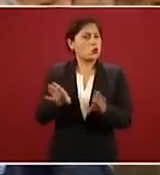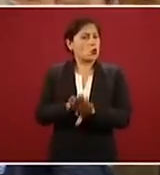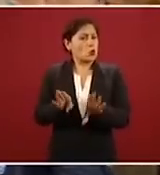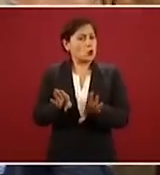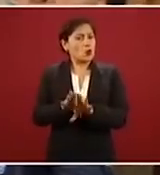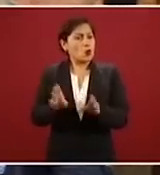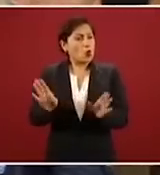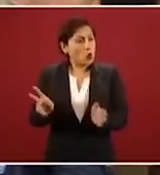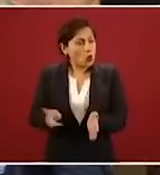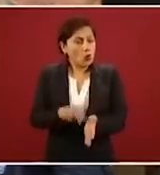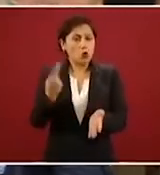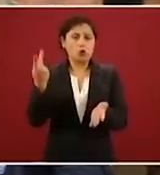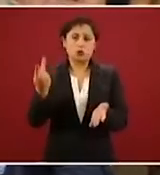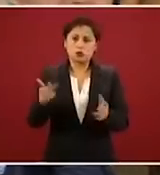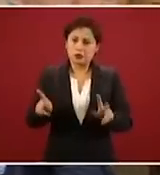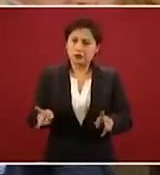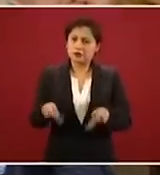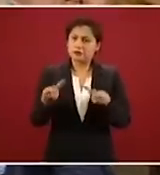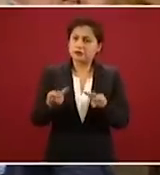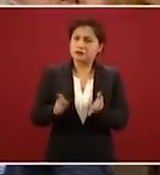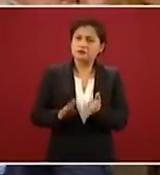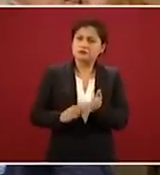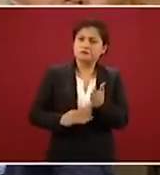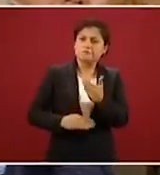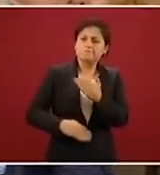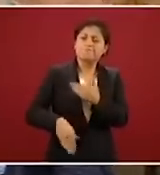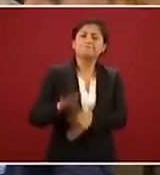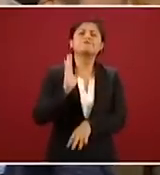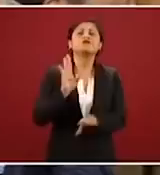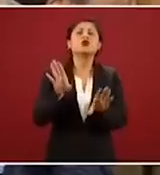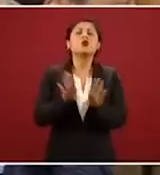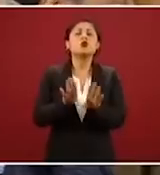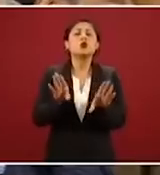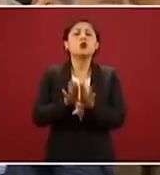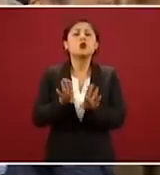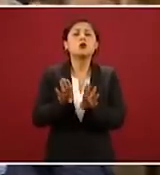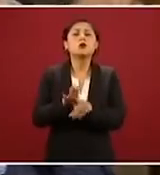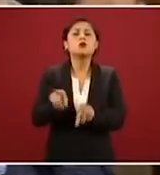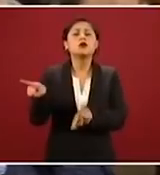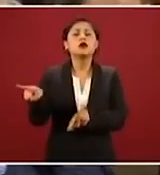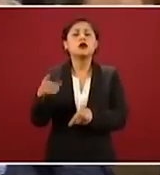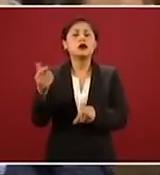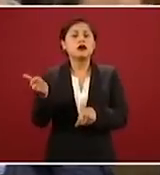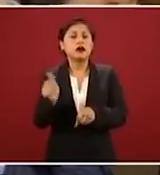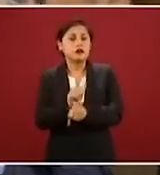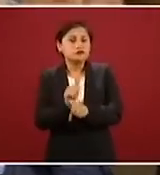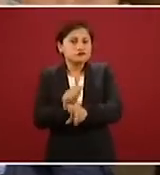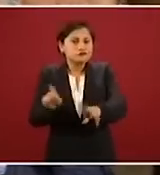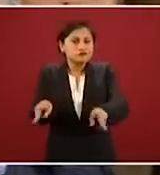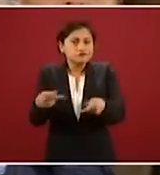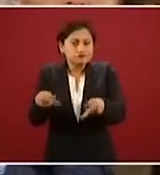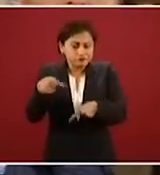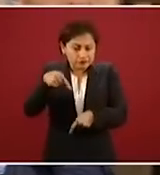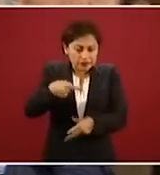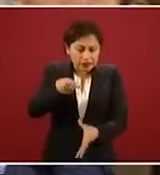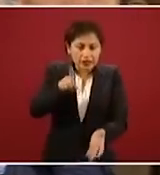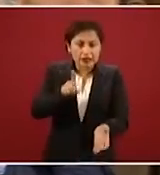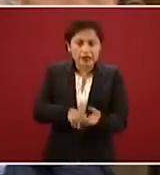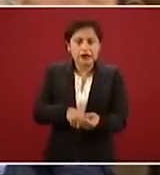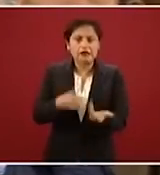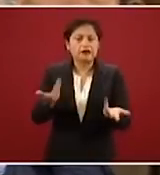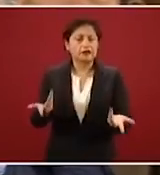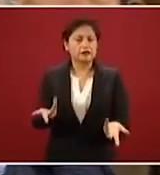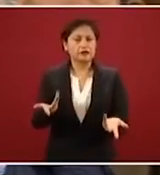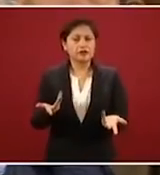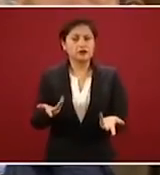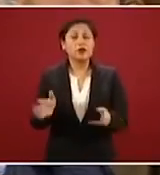reactiva la venta, el mercado interno de los automóviles, porque esta